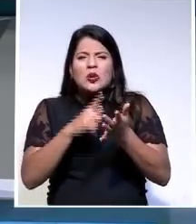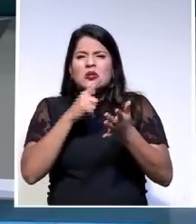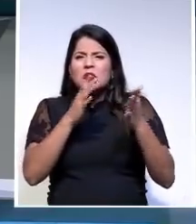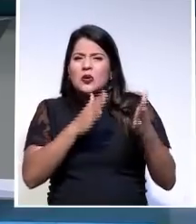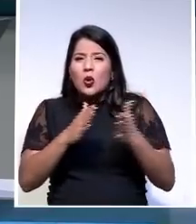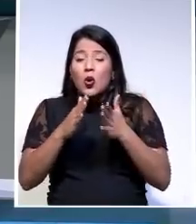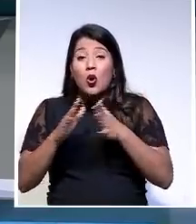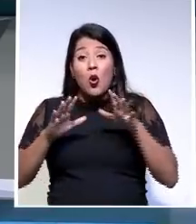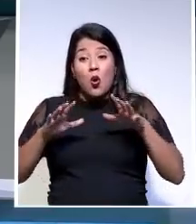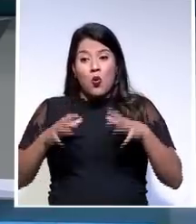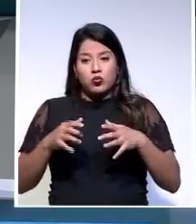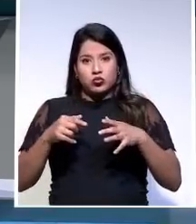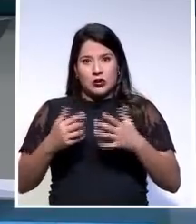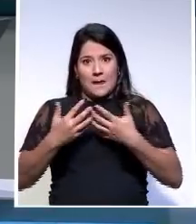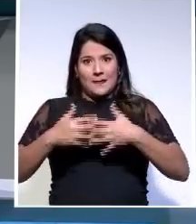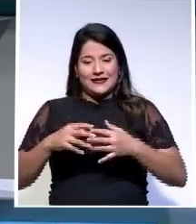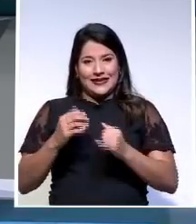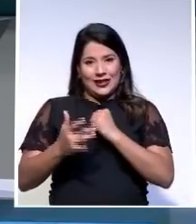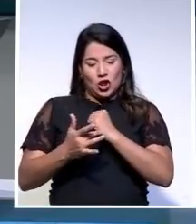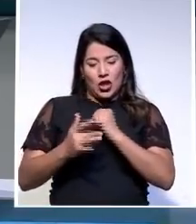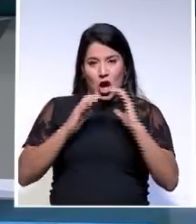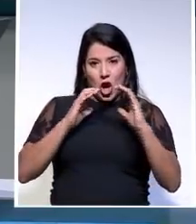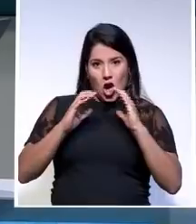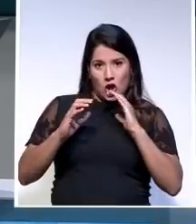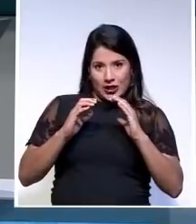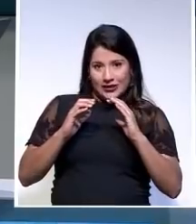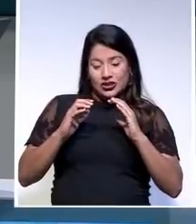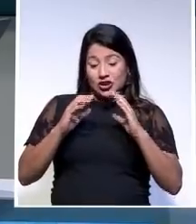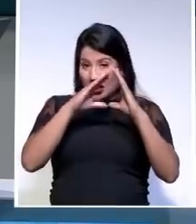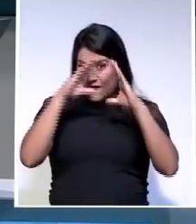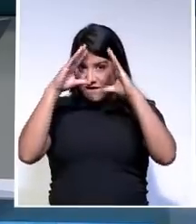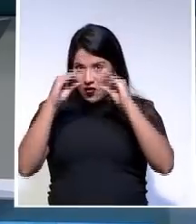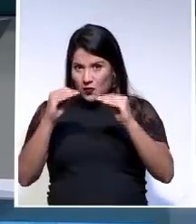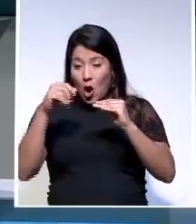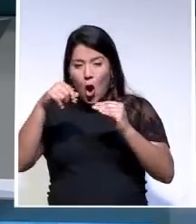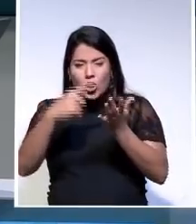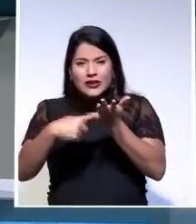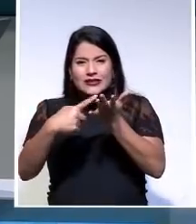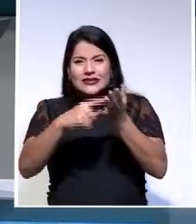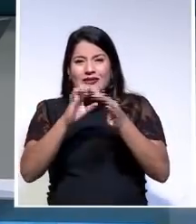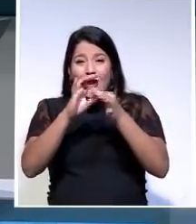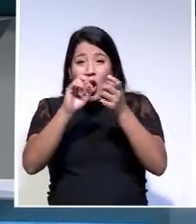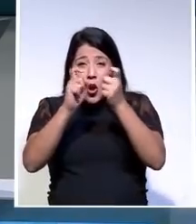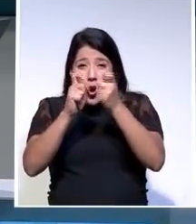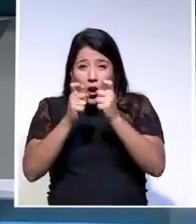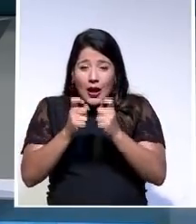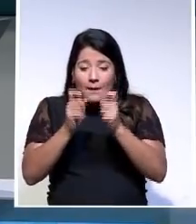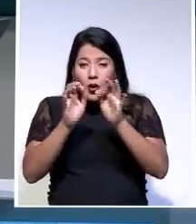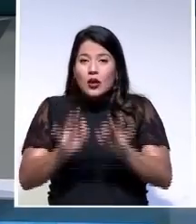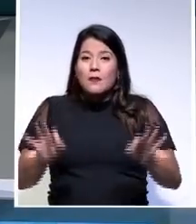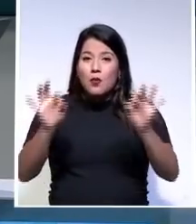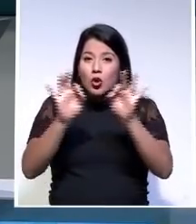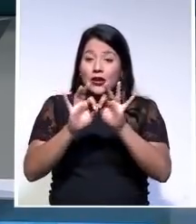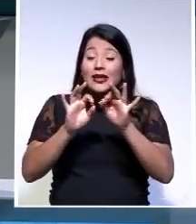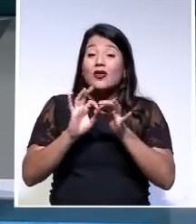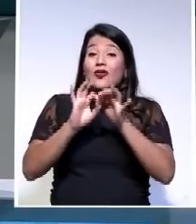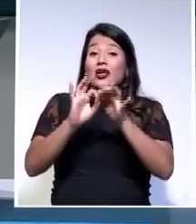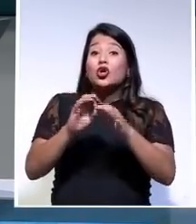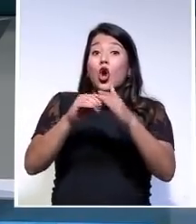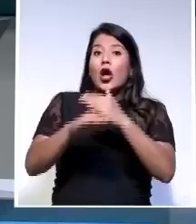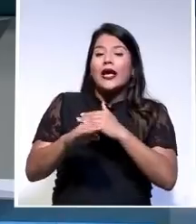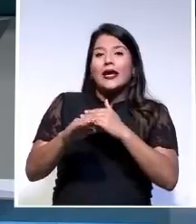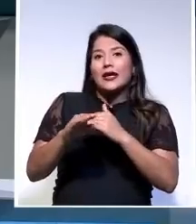de Tecnologías de la Información y Comunicación, se discutió sobre ajustes importantes en la política pública y